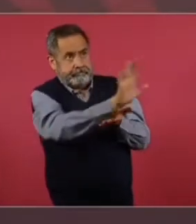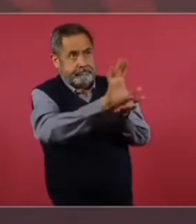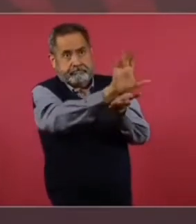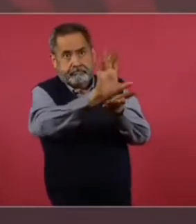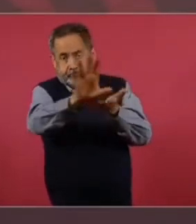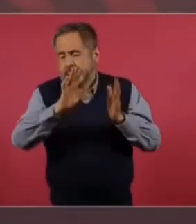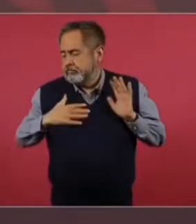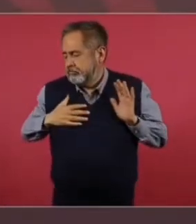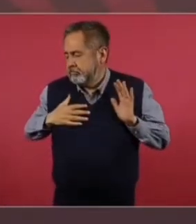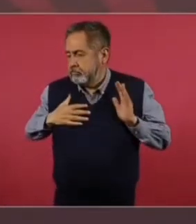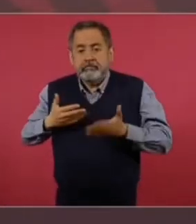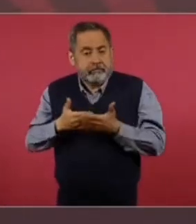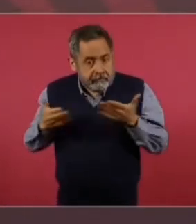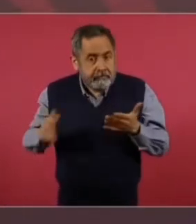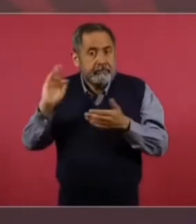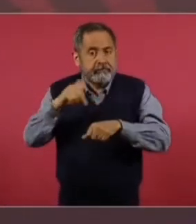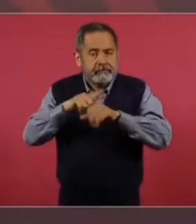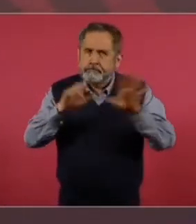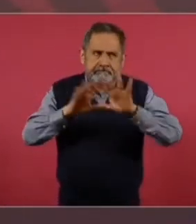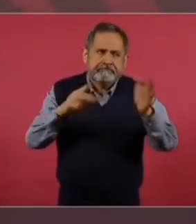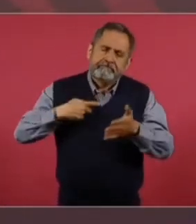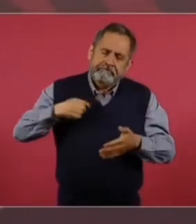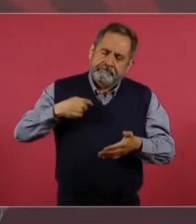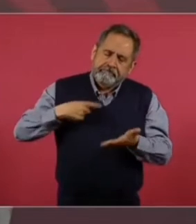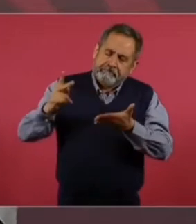construido con presupuesto